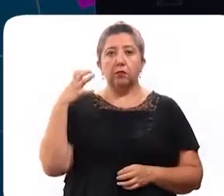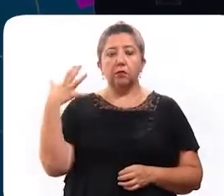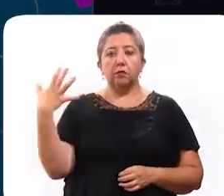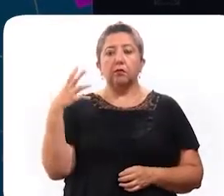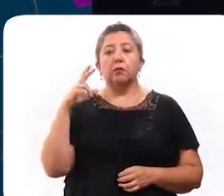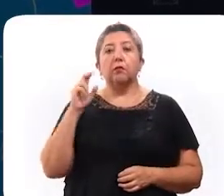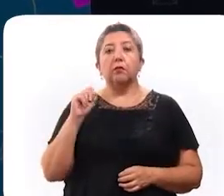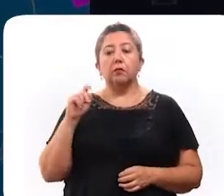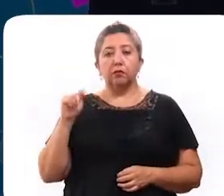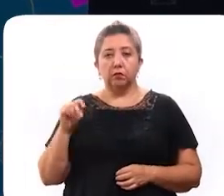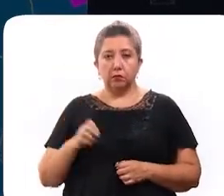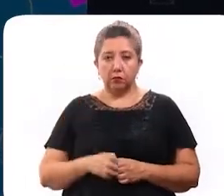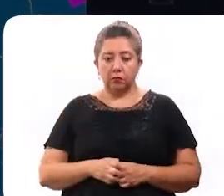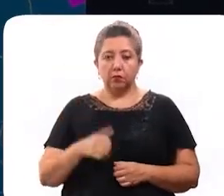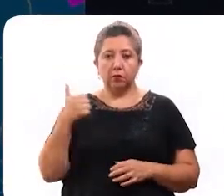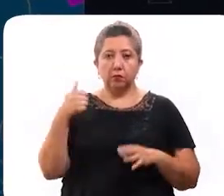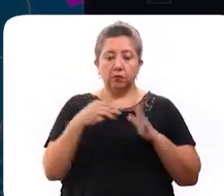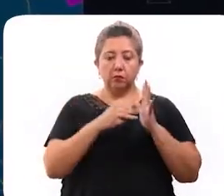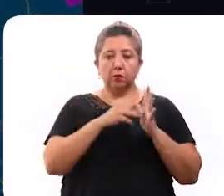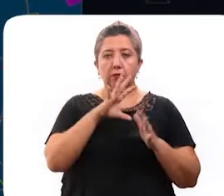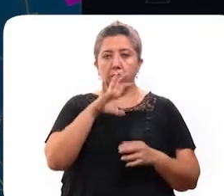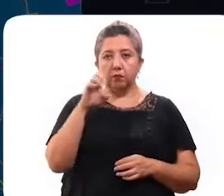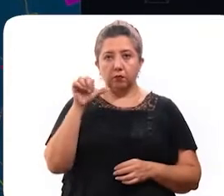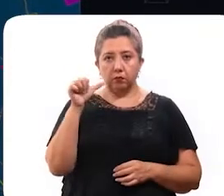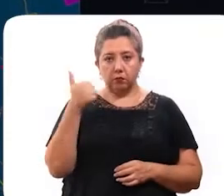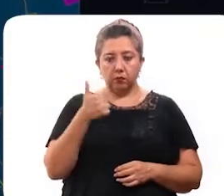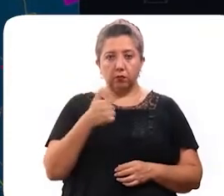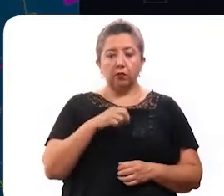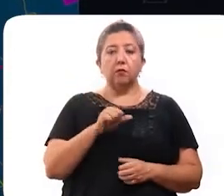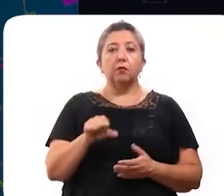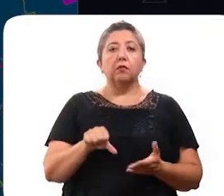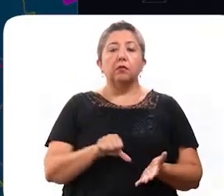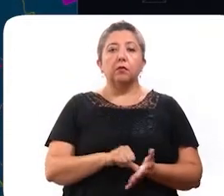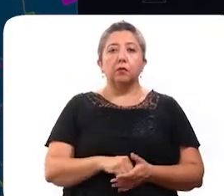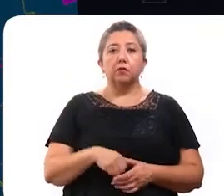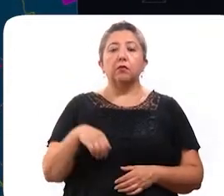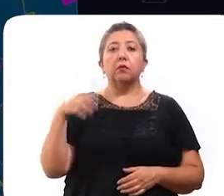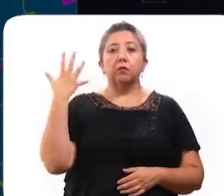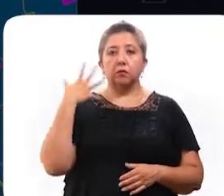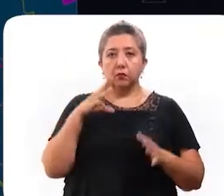16.725 en la zona oriente, 6.511 en la zona centro,